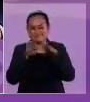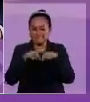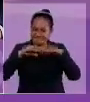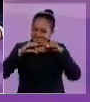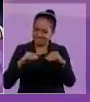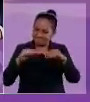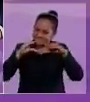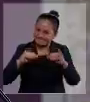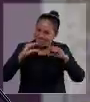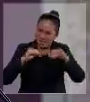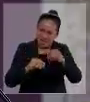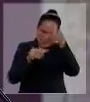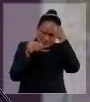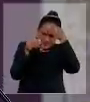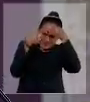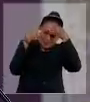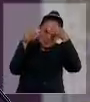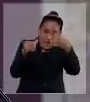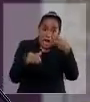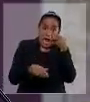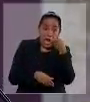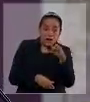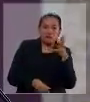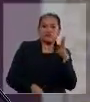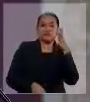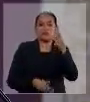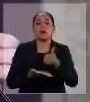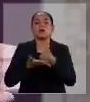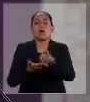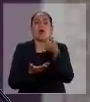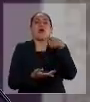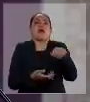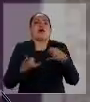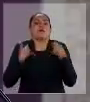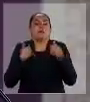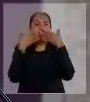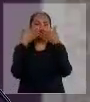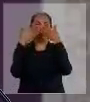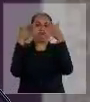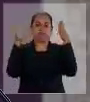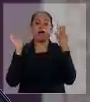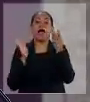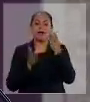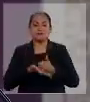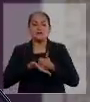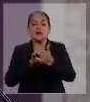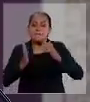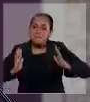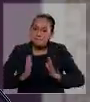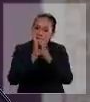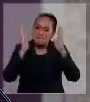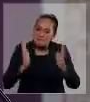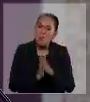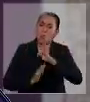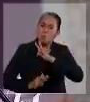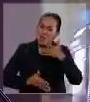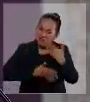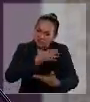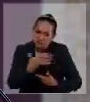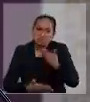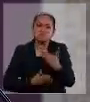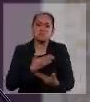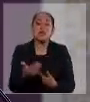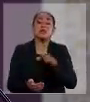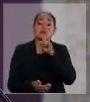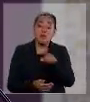ensanchando nuestro universo de entendimiento y nos va a ir dando posibilidades de participar en un diálogo global. Pero también la tecnología